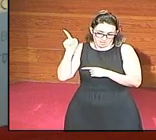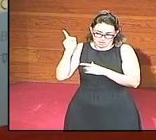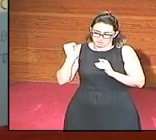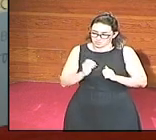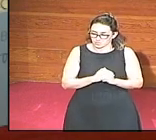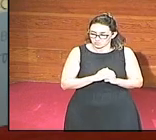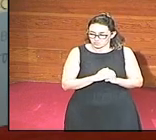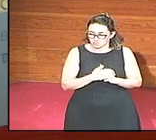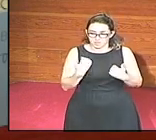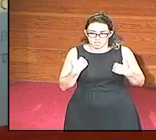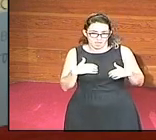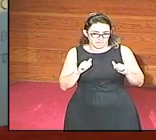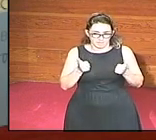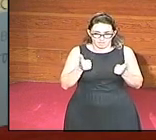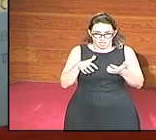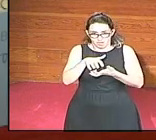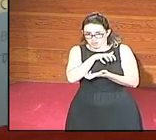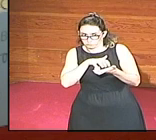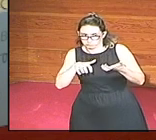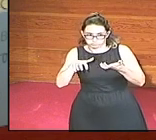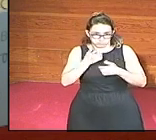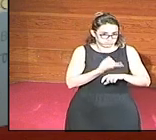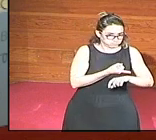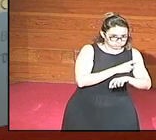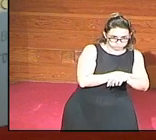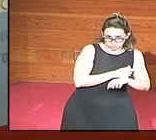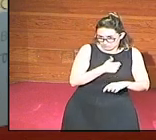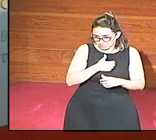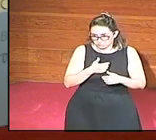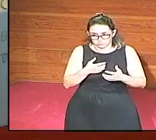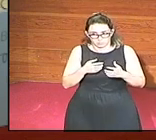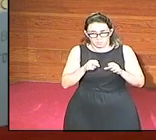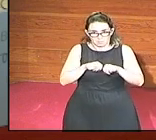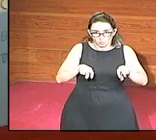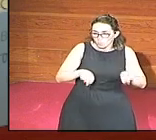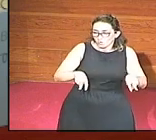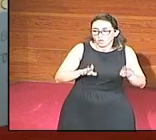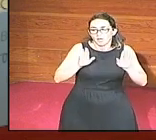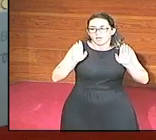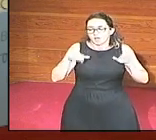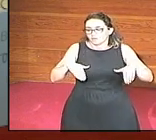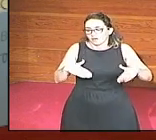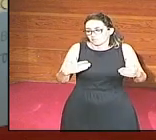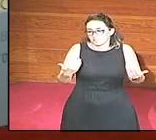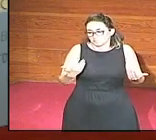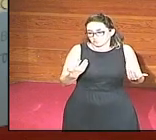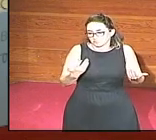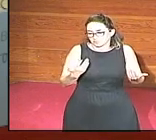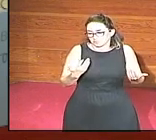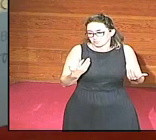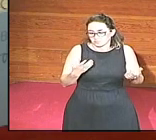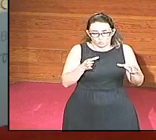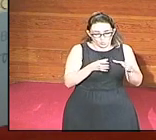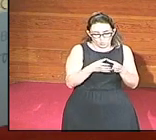Ya se está yendo la cosa un poco de fuera de madre, y básicamente despliegan un par de